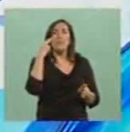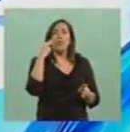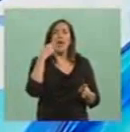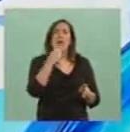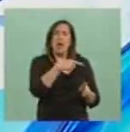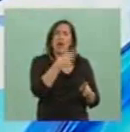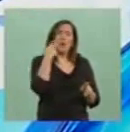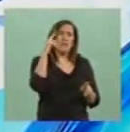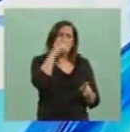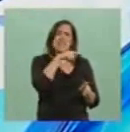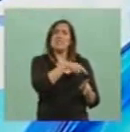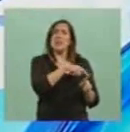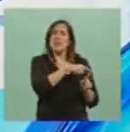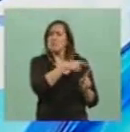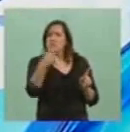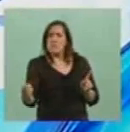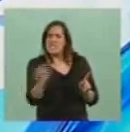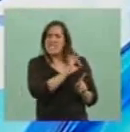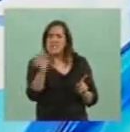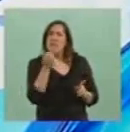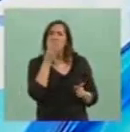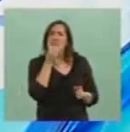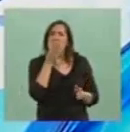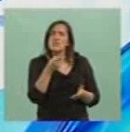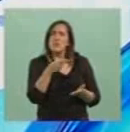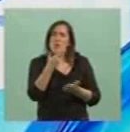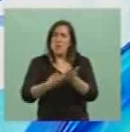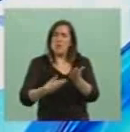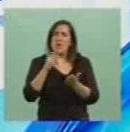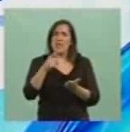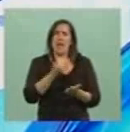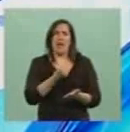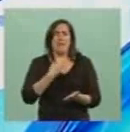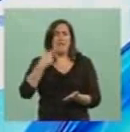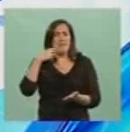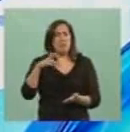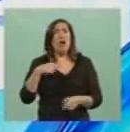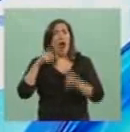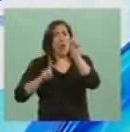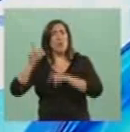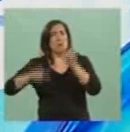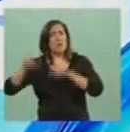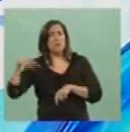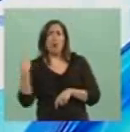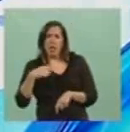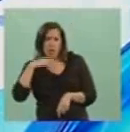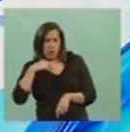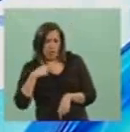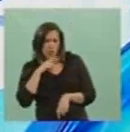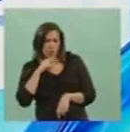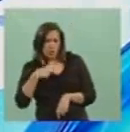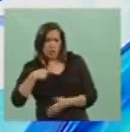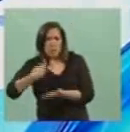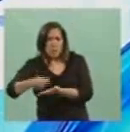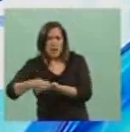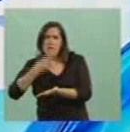giles, a veces uno se siente medio idiota, ¿no? Cuando pagamos impuestos y damos cuenta de todos y cada uno de